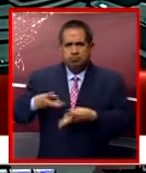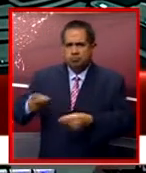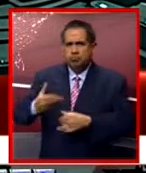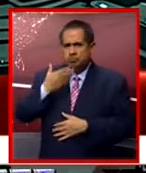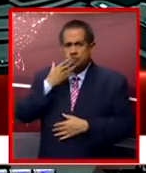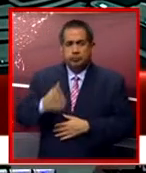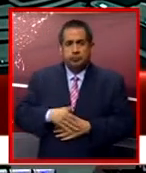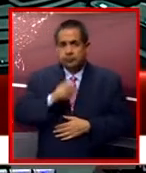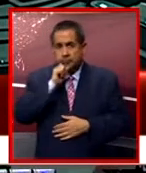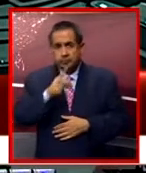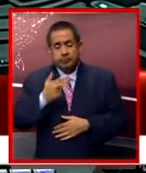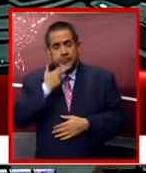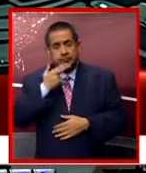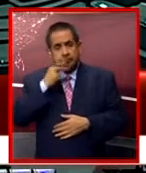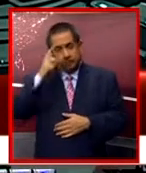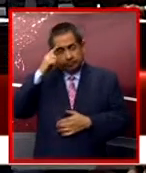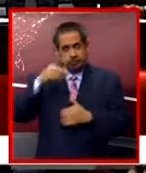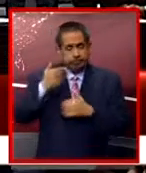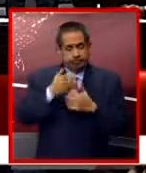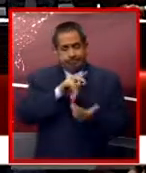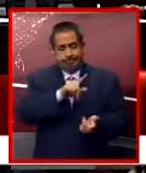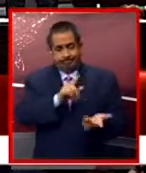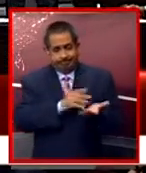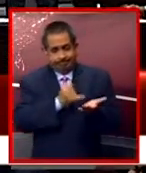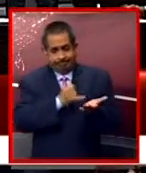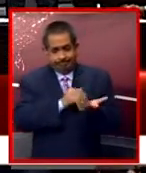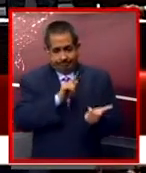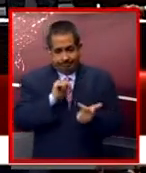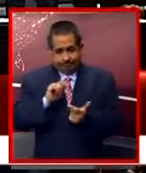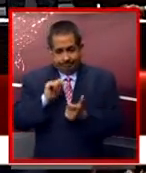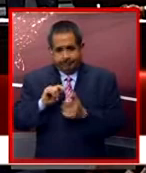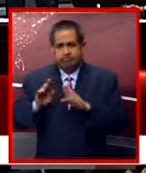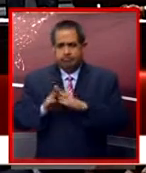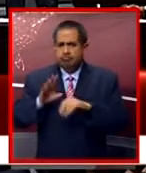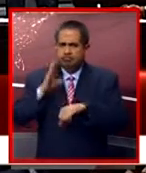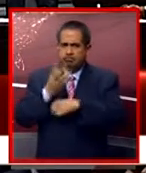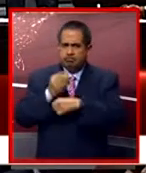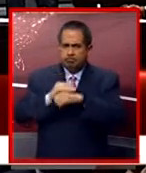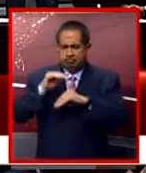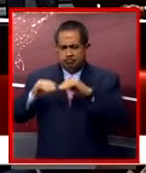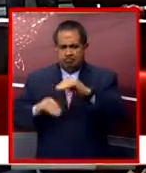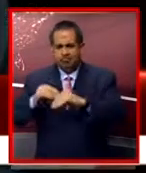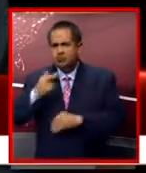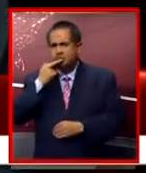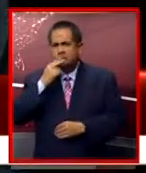además de permitir la reconstrucción que dejaron los recientes desastres naturales.